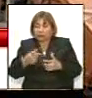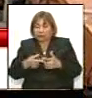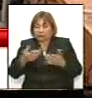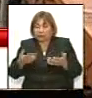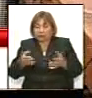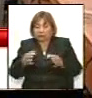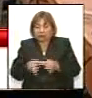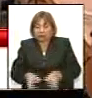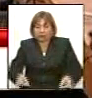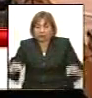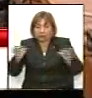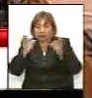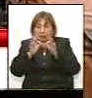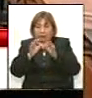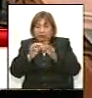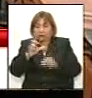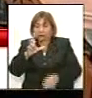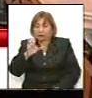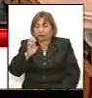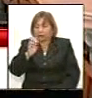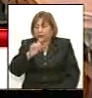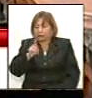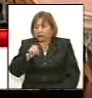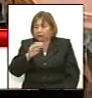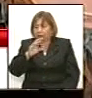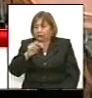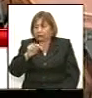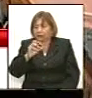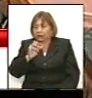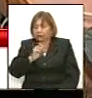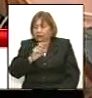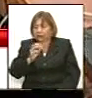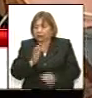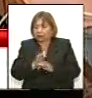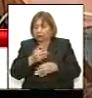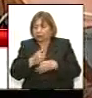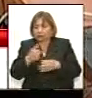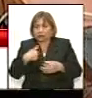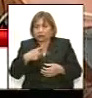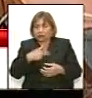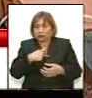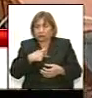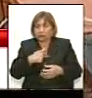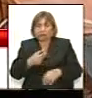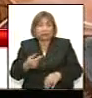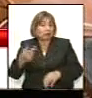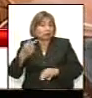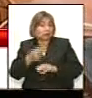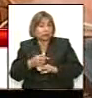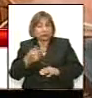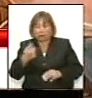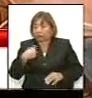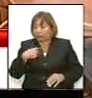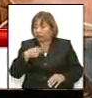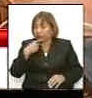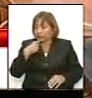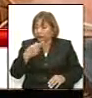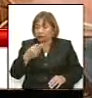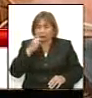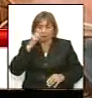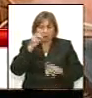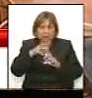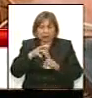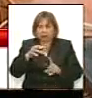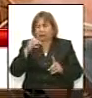bien importante que el congresista Lezcano guarde las formas. Quienes hemos sido víctimas del congresista Lezcano de